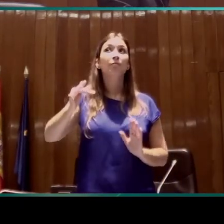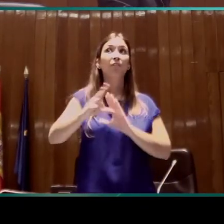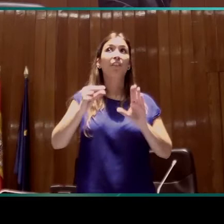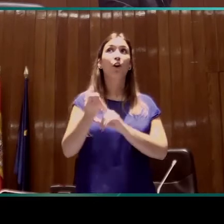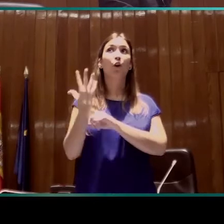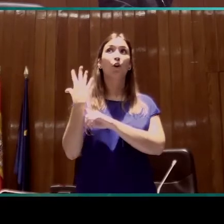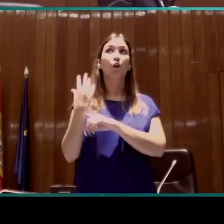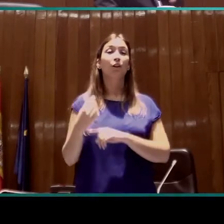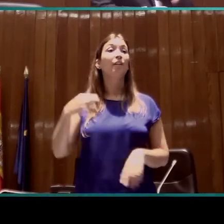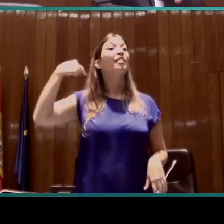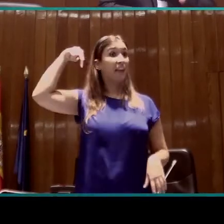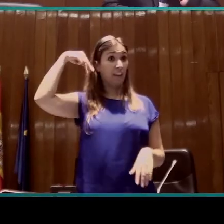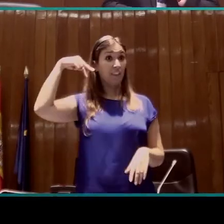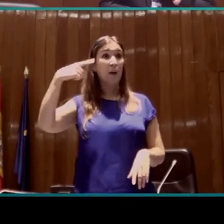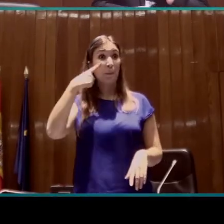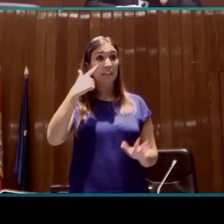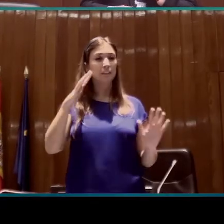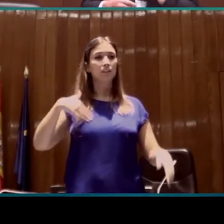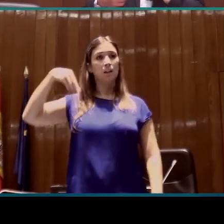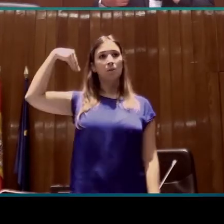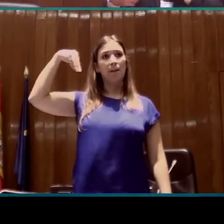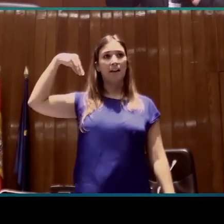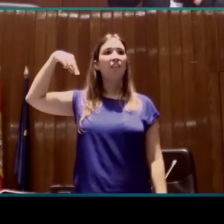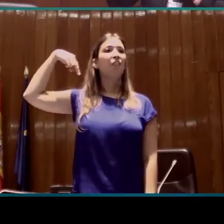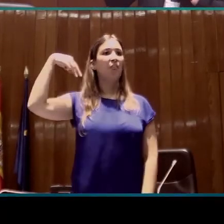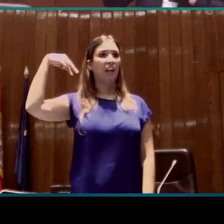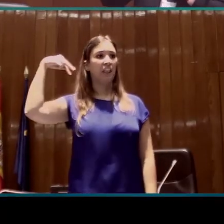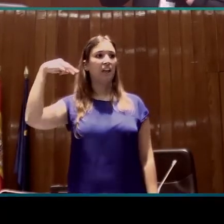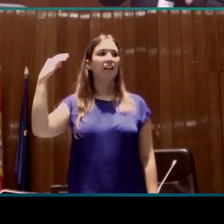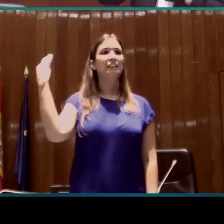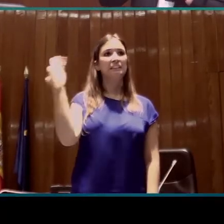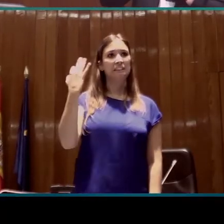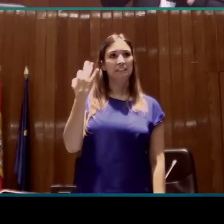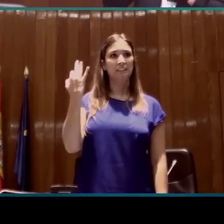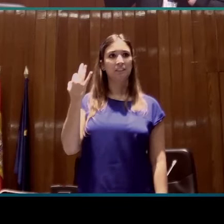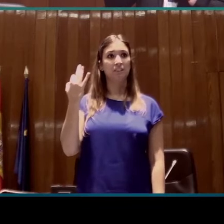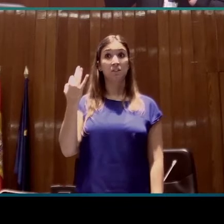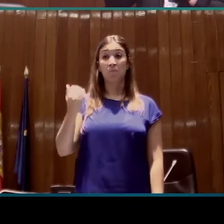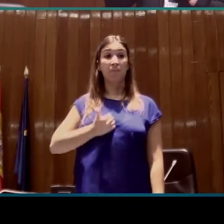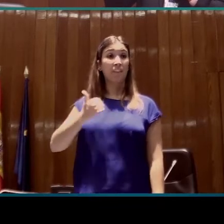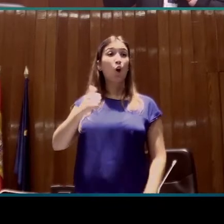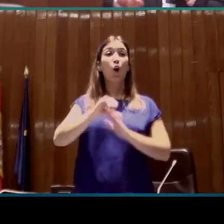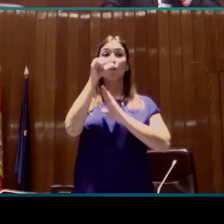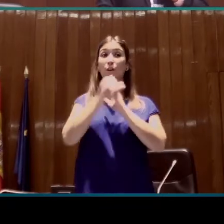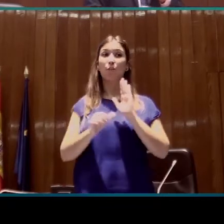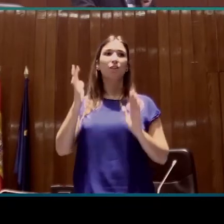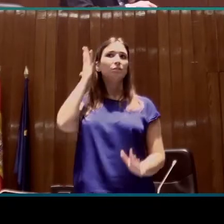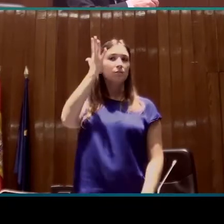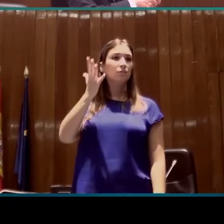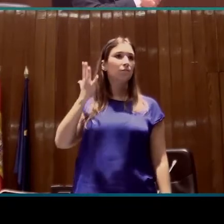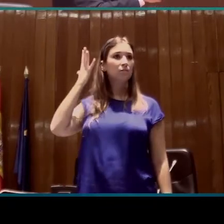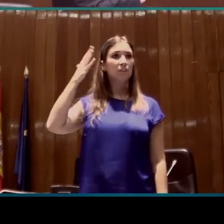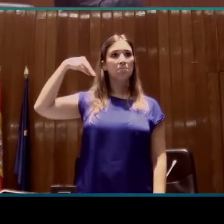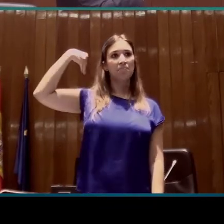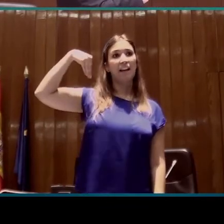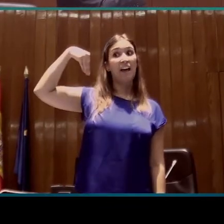por favor, cereza. Fíjense que en este caso estamos compartiendo la configuración, ¿vale? Siempre